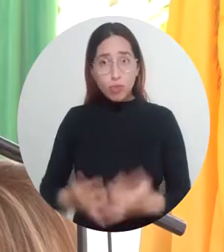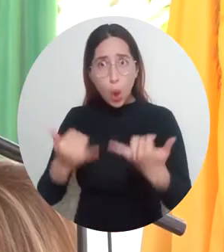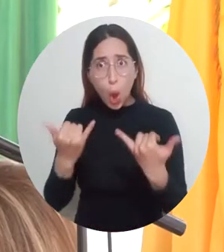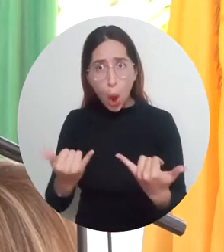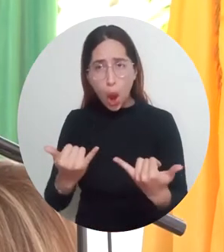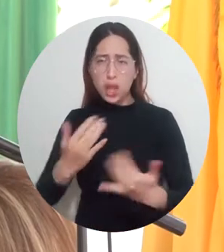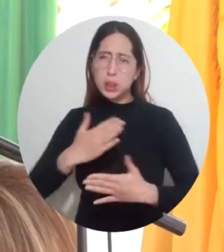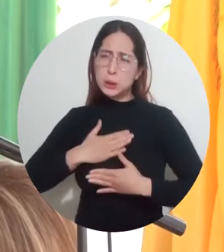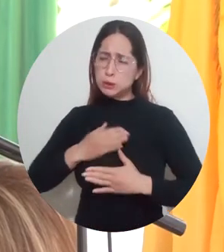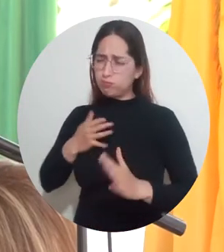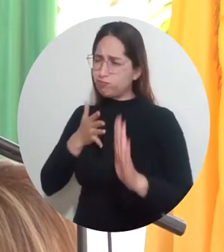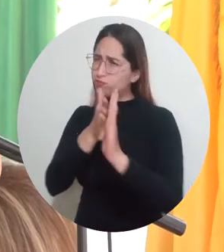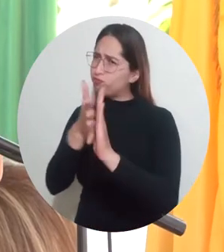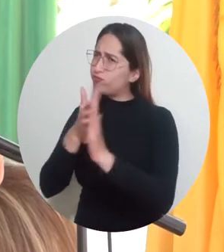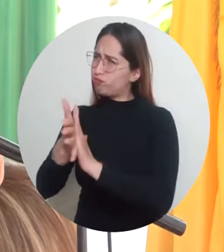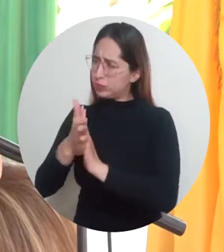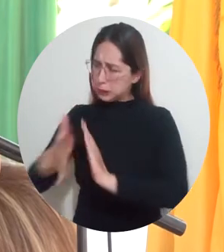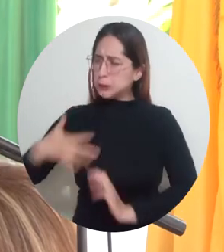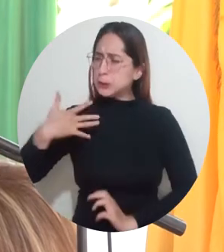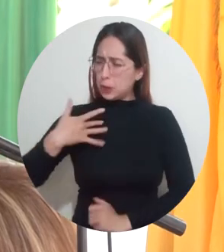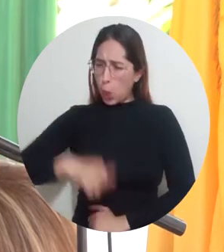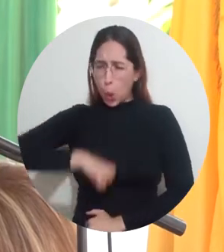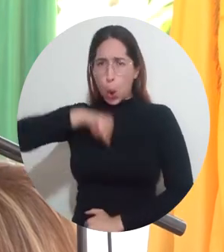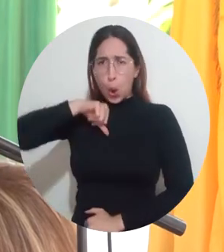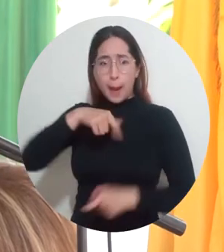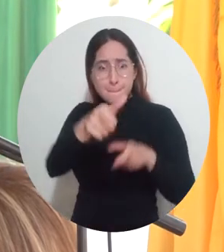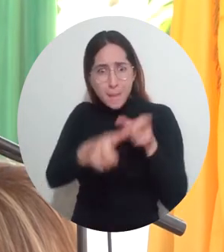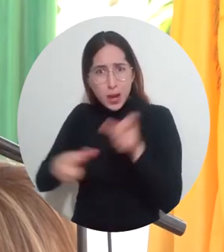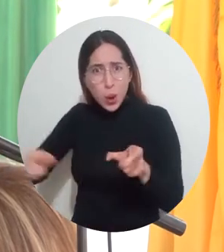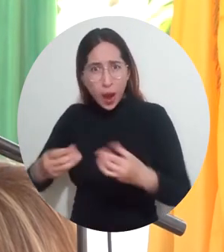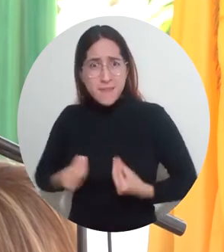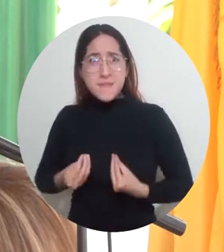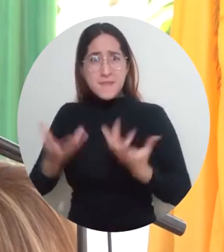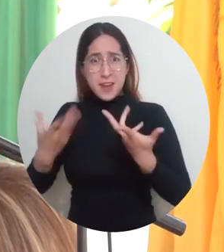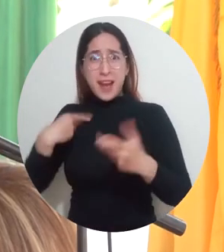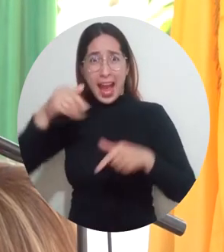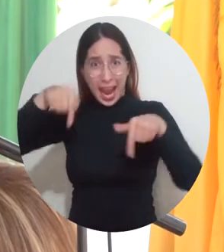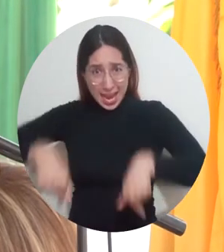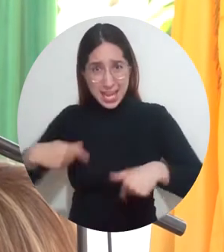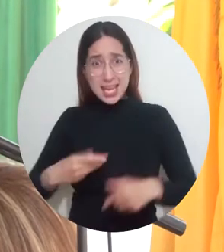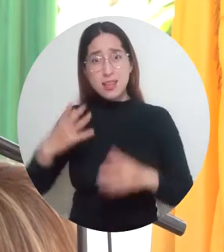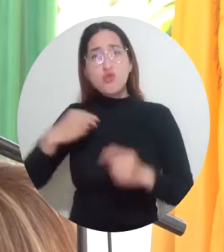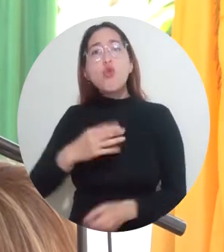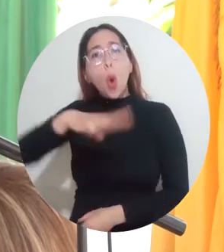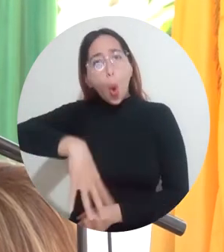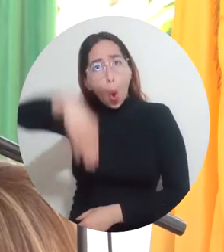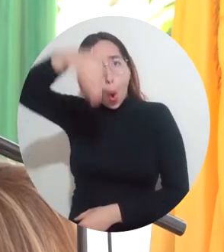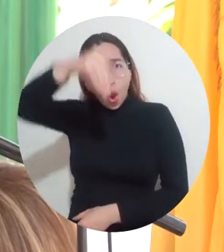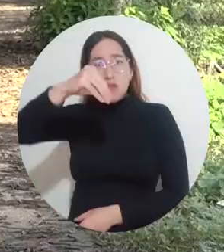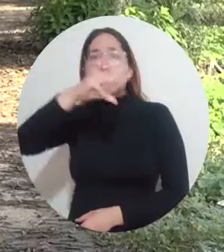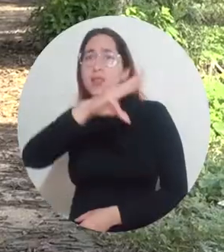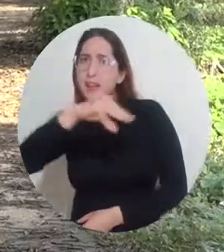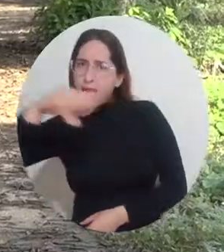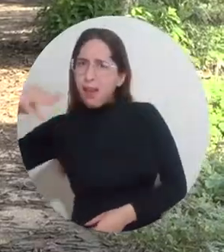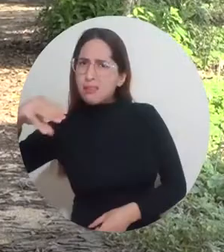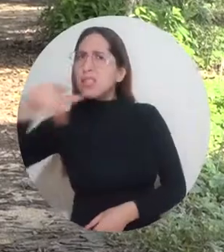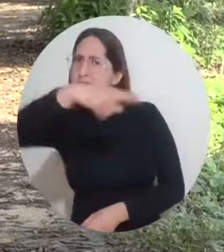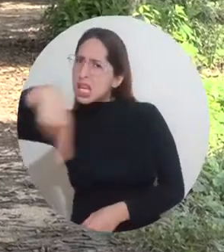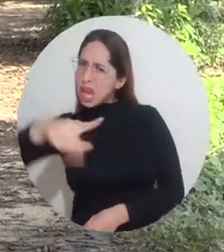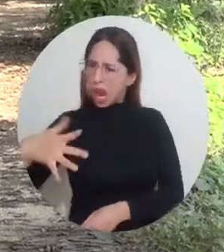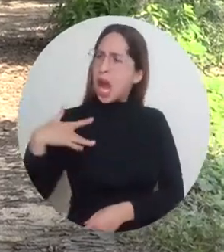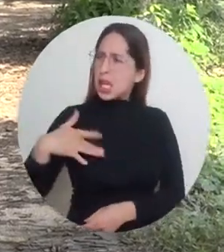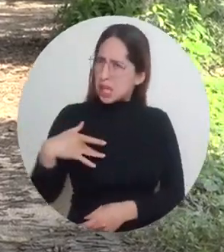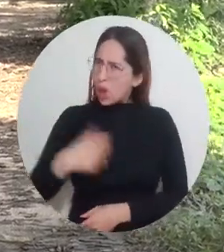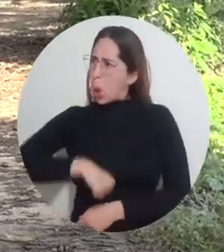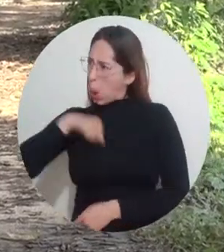Hoy yo estoy orgulloso de decir, la gente del Magdalena siente que tiene una universidad, tiene una universidad que va a los municipios y